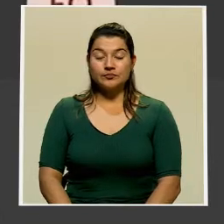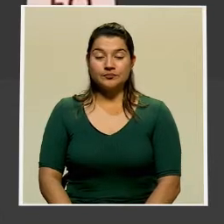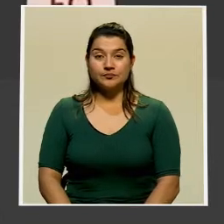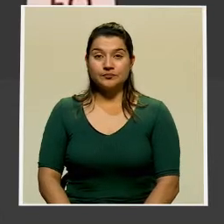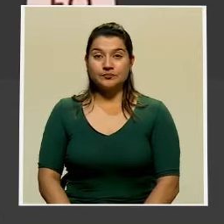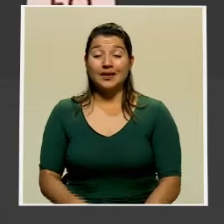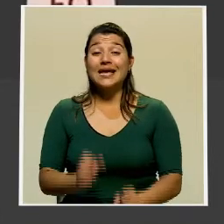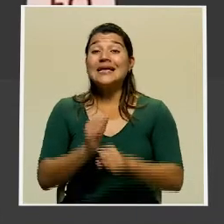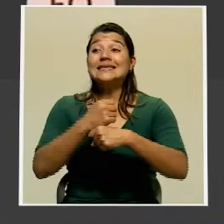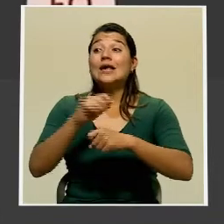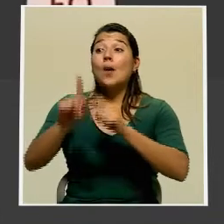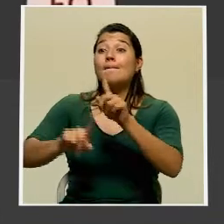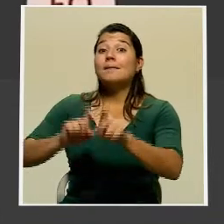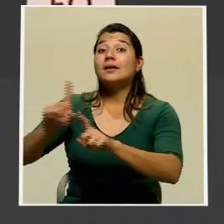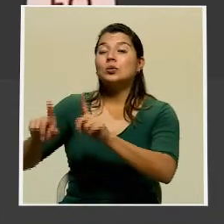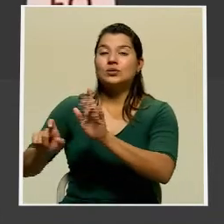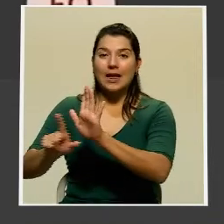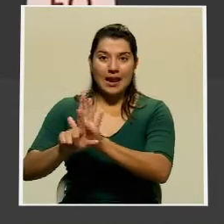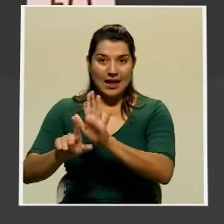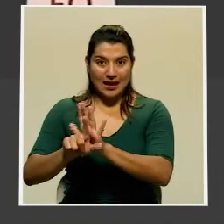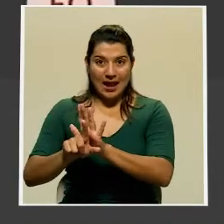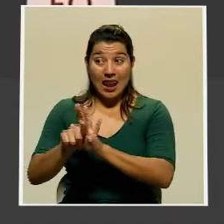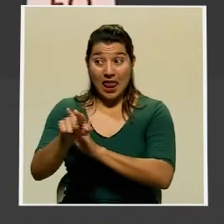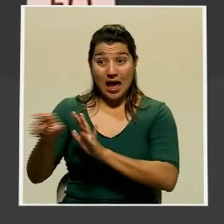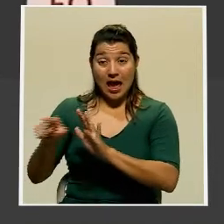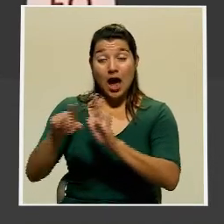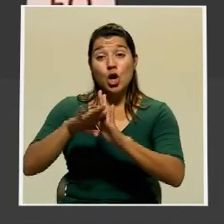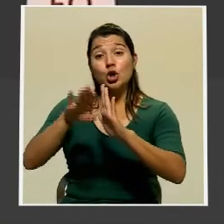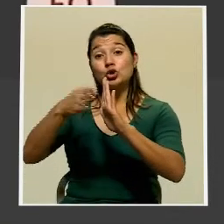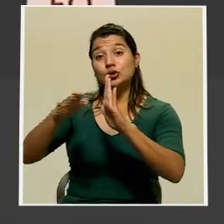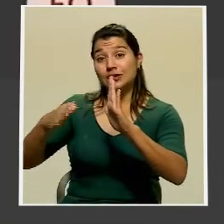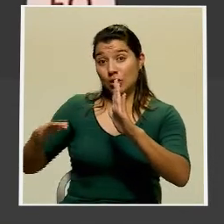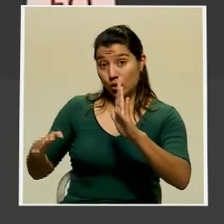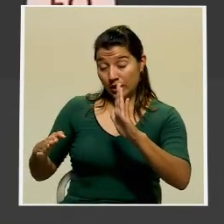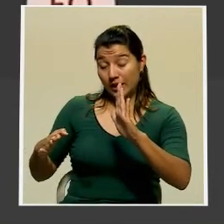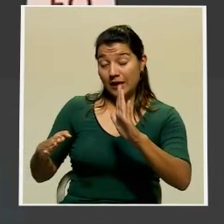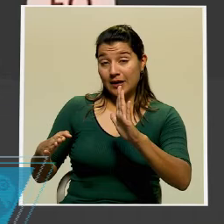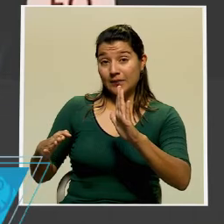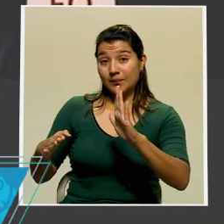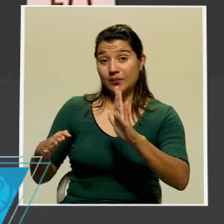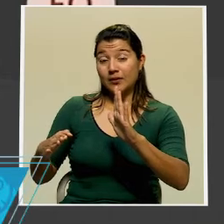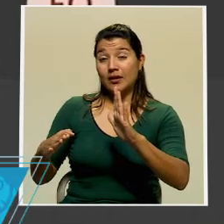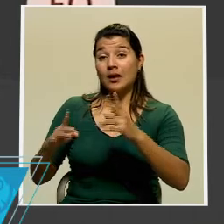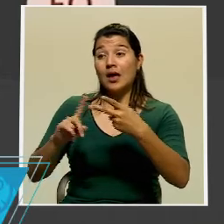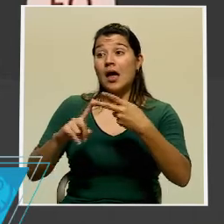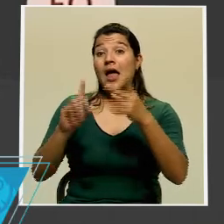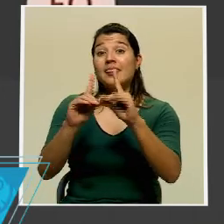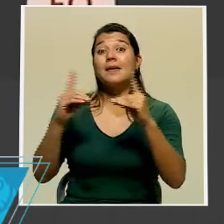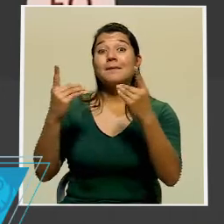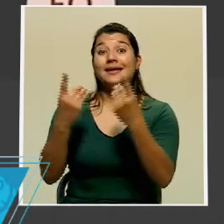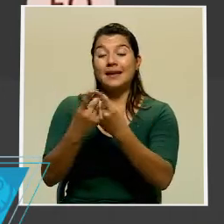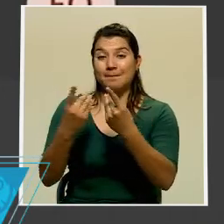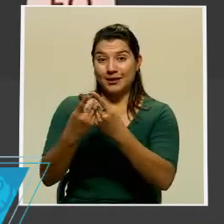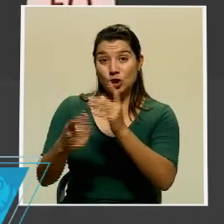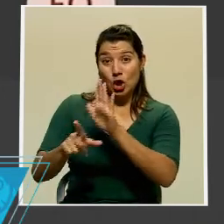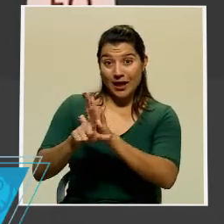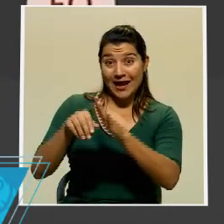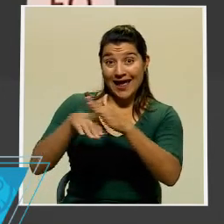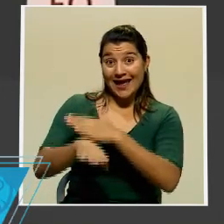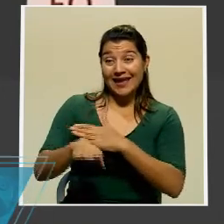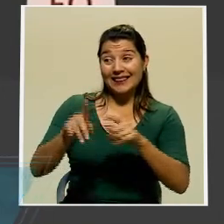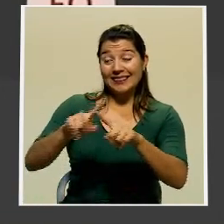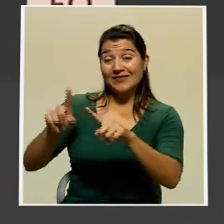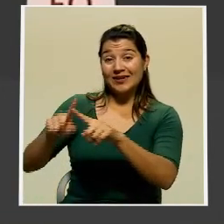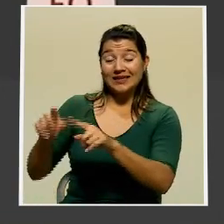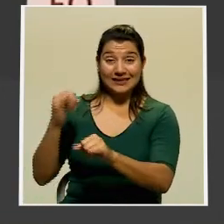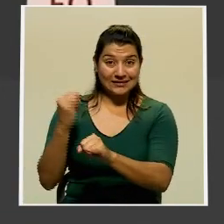Se hicieron consultas legales a la Contraloría General de la República, a nuestros departamentos legales de las diversas instituciones.